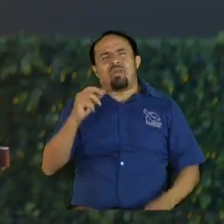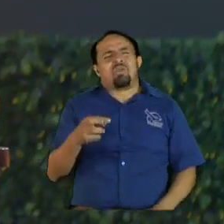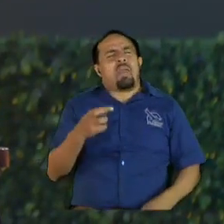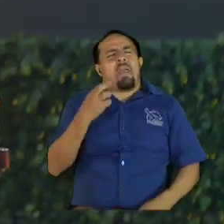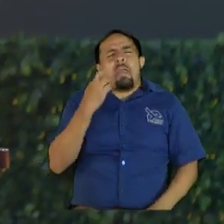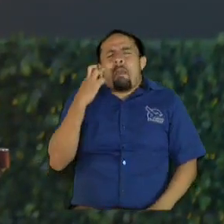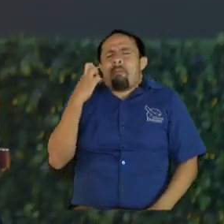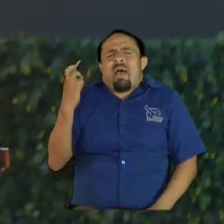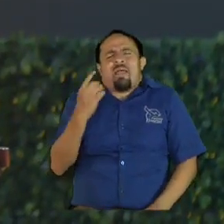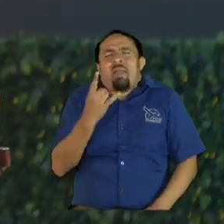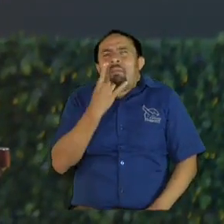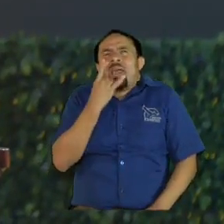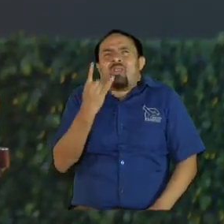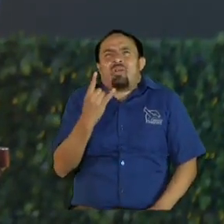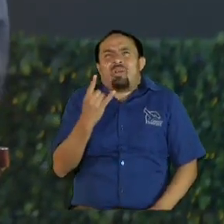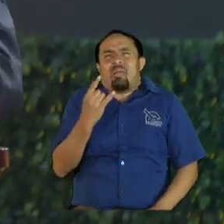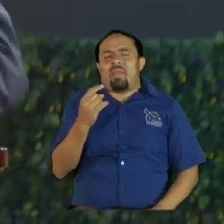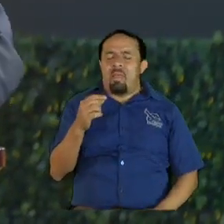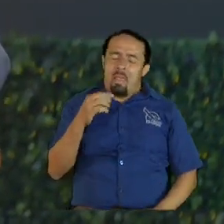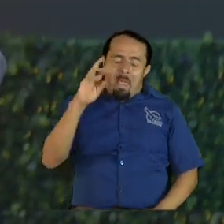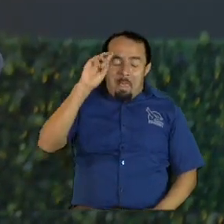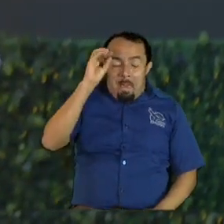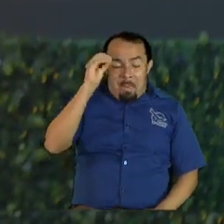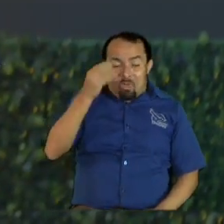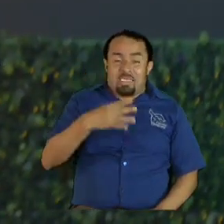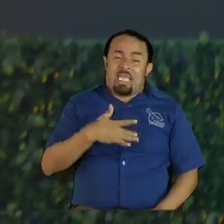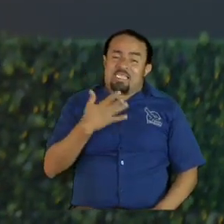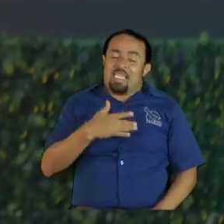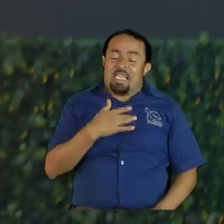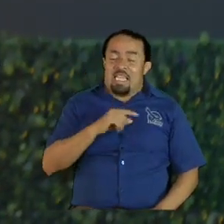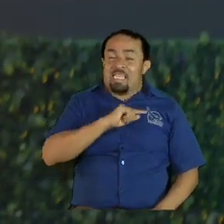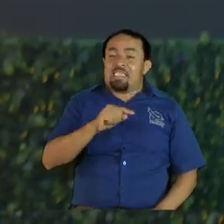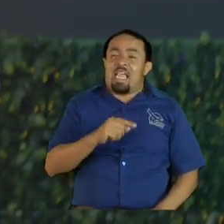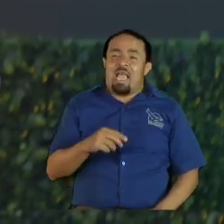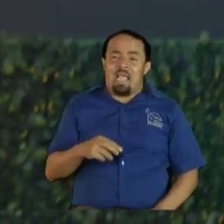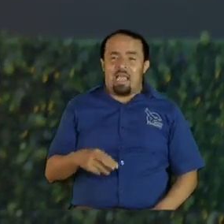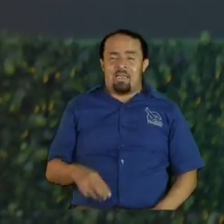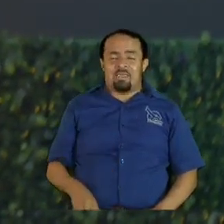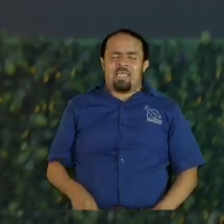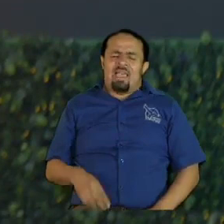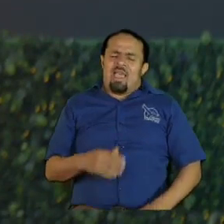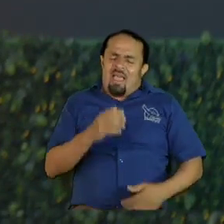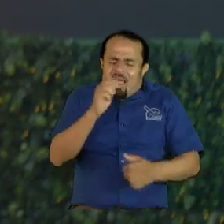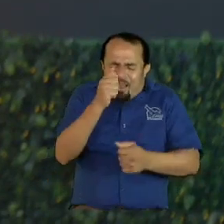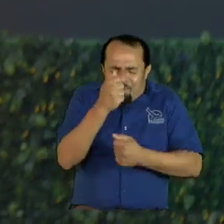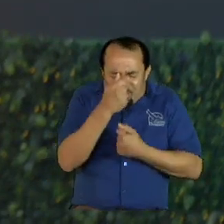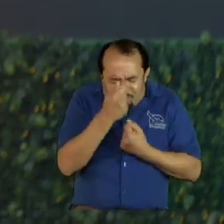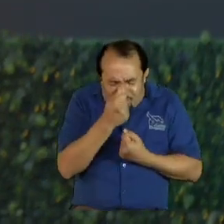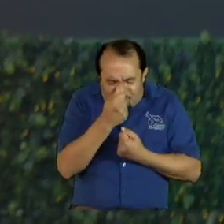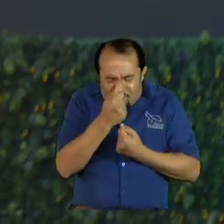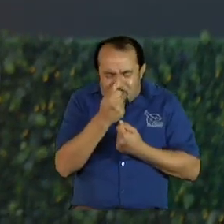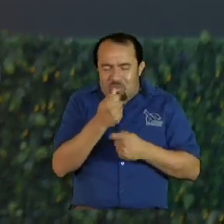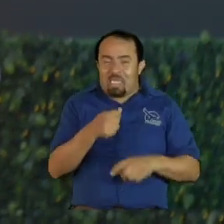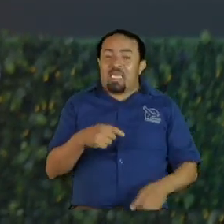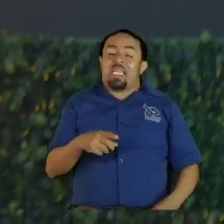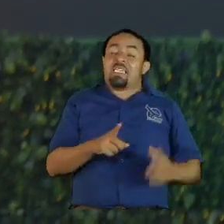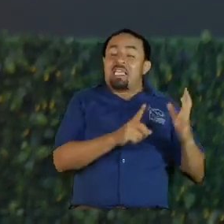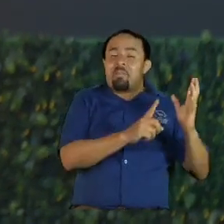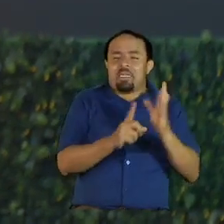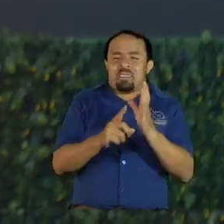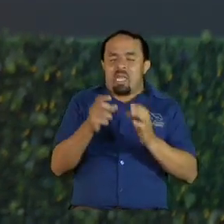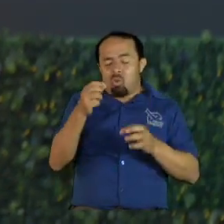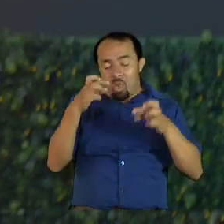no porque esté llorando, se siente que de veras están arrepentidos y que si les presentaran una oportunidad